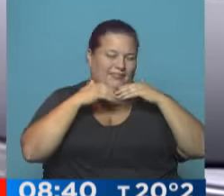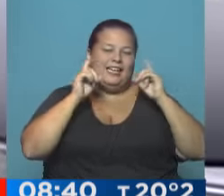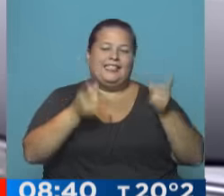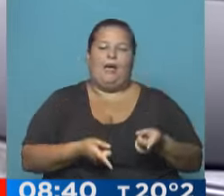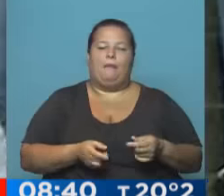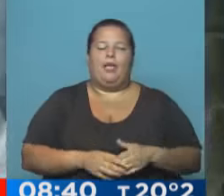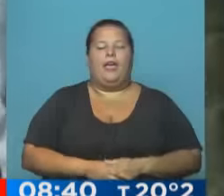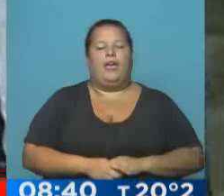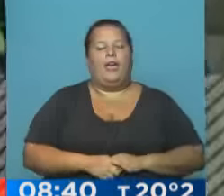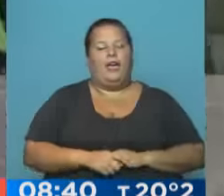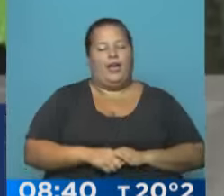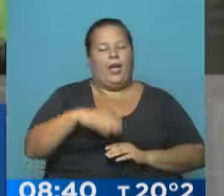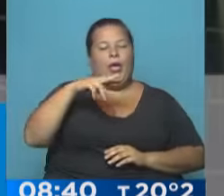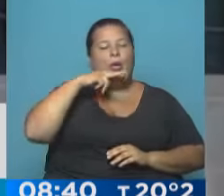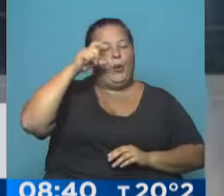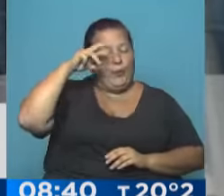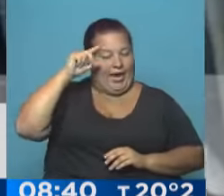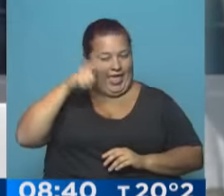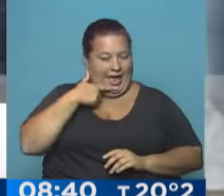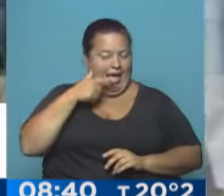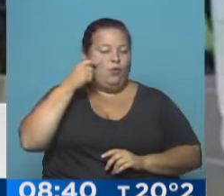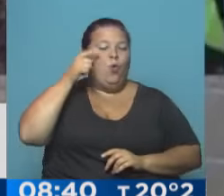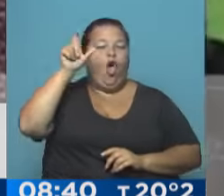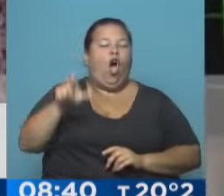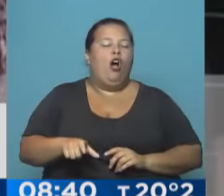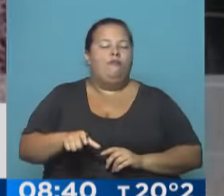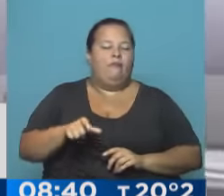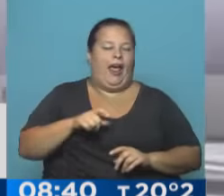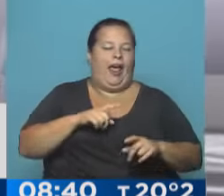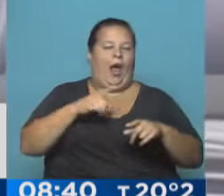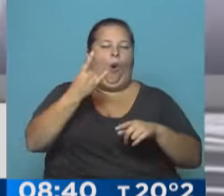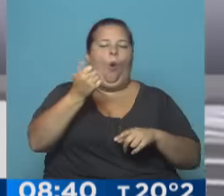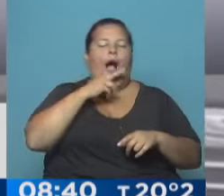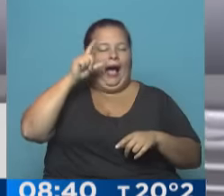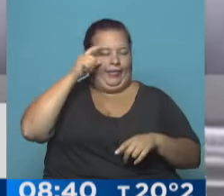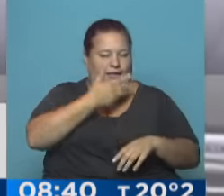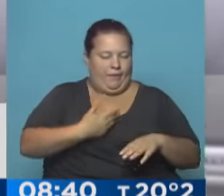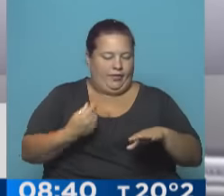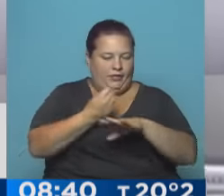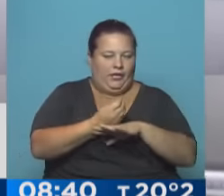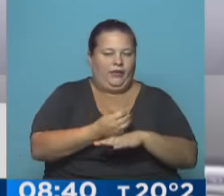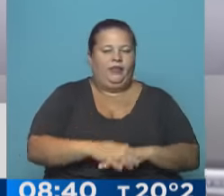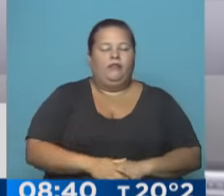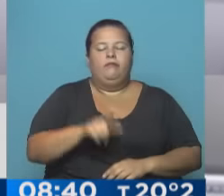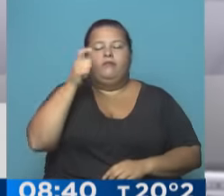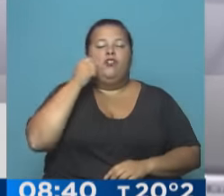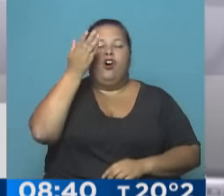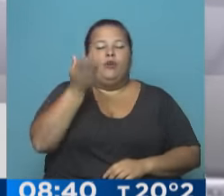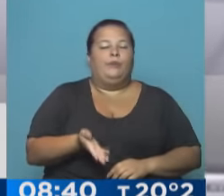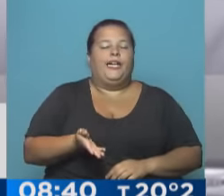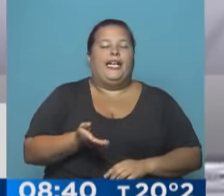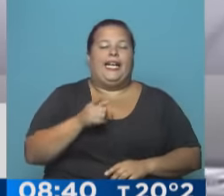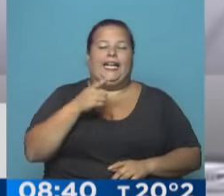lo vemos al Momo Venegas, el hombre que dirige la UATRE. Un hombre